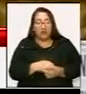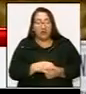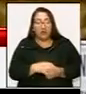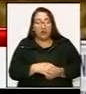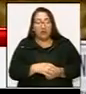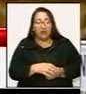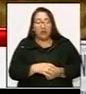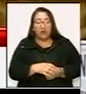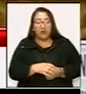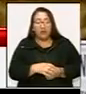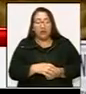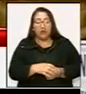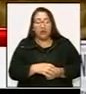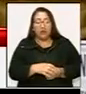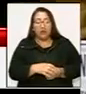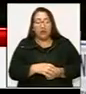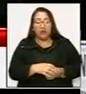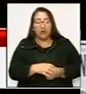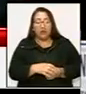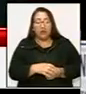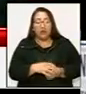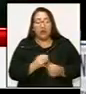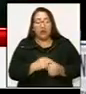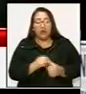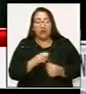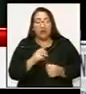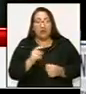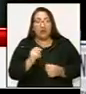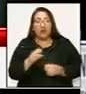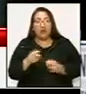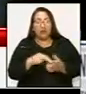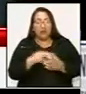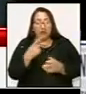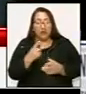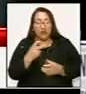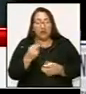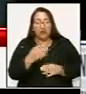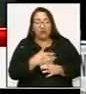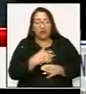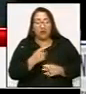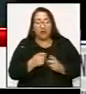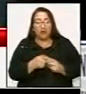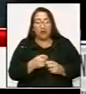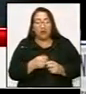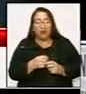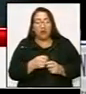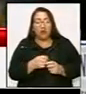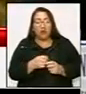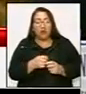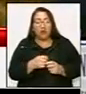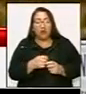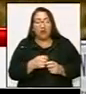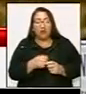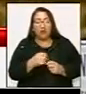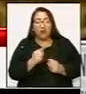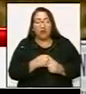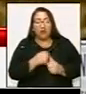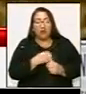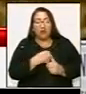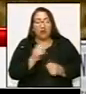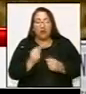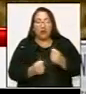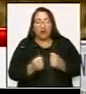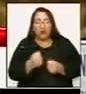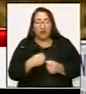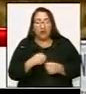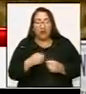compró. 2.000 euros creo que costaba el frac. Se le veía, como dicen los españoles, monísimo con el frac al ministro de Transportes mientras